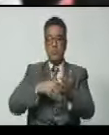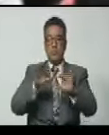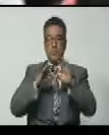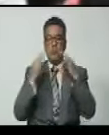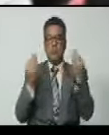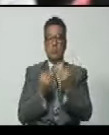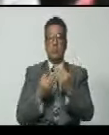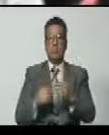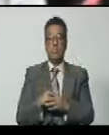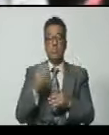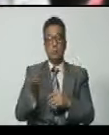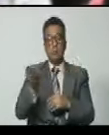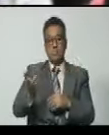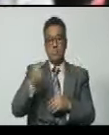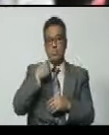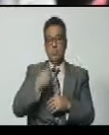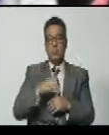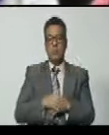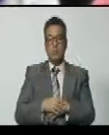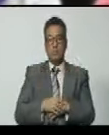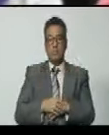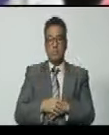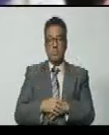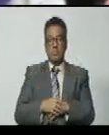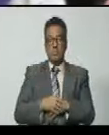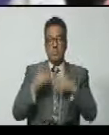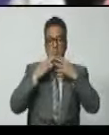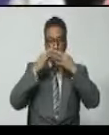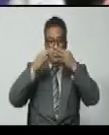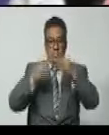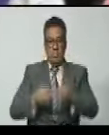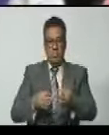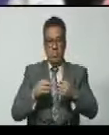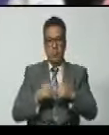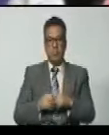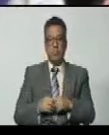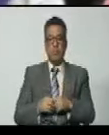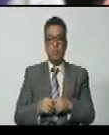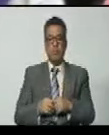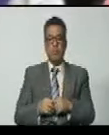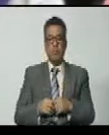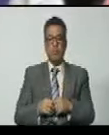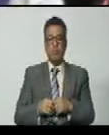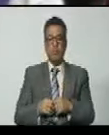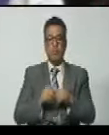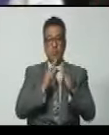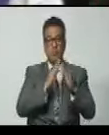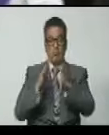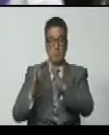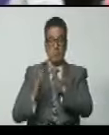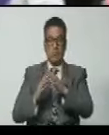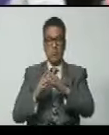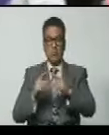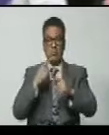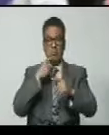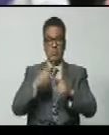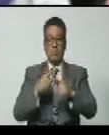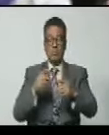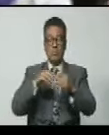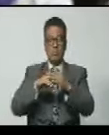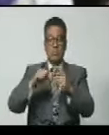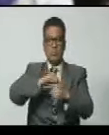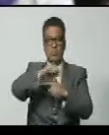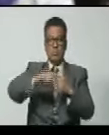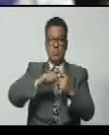familiar y fundamentalmente en garantizar el ordenamiento forestal como parte del